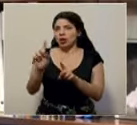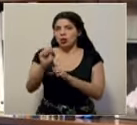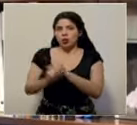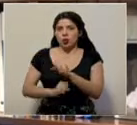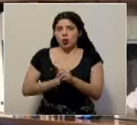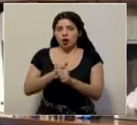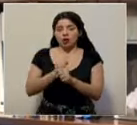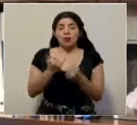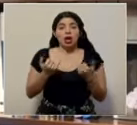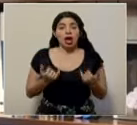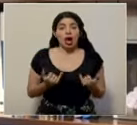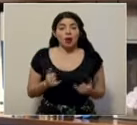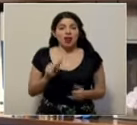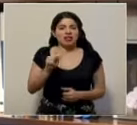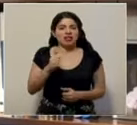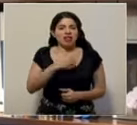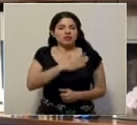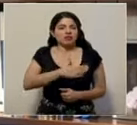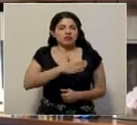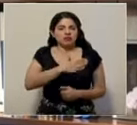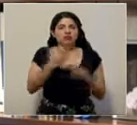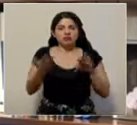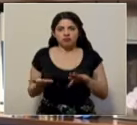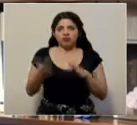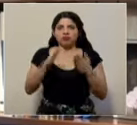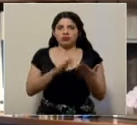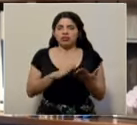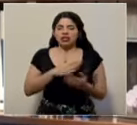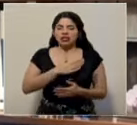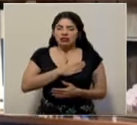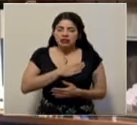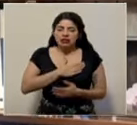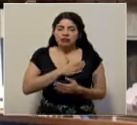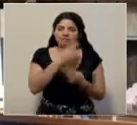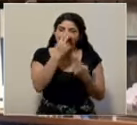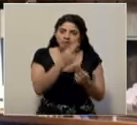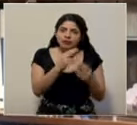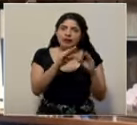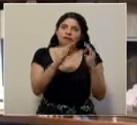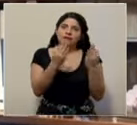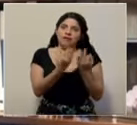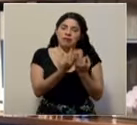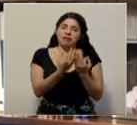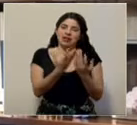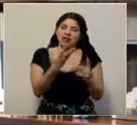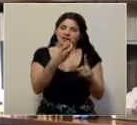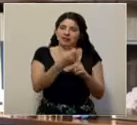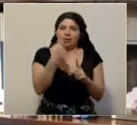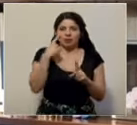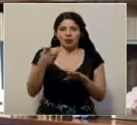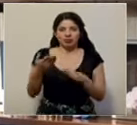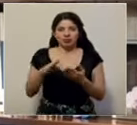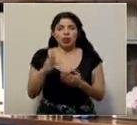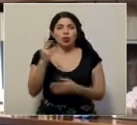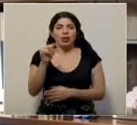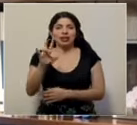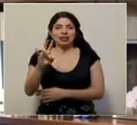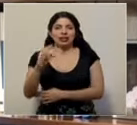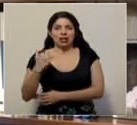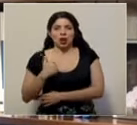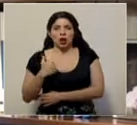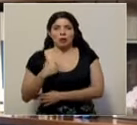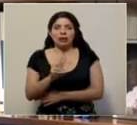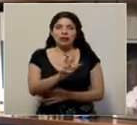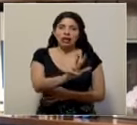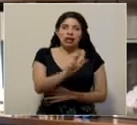hoy se reportan 10 lamentables fallecimientos, nuestro más sentido pésame a los familiares afectados. Se trata de 7 hombres y